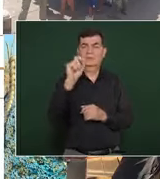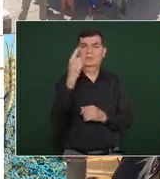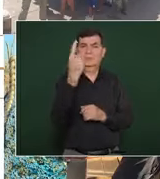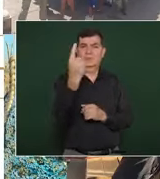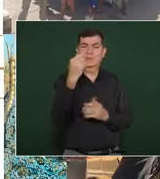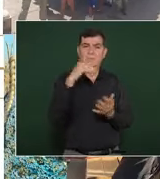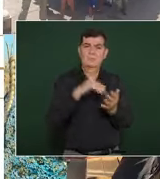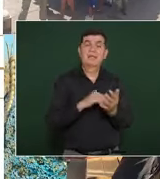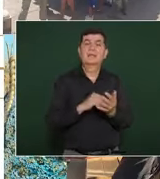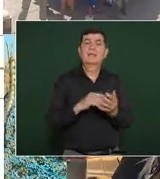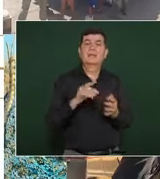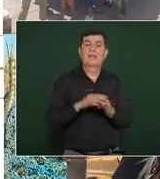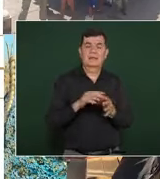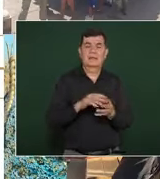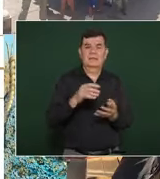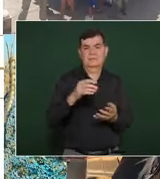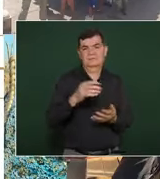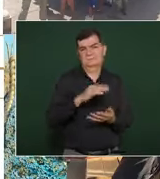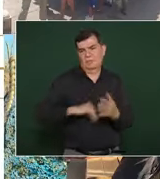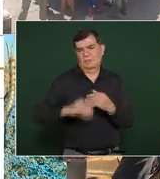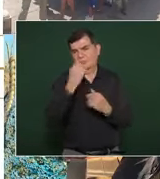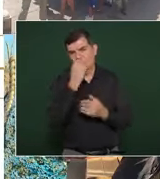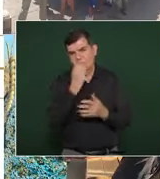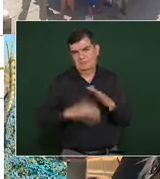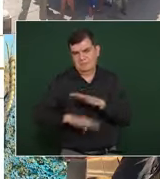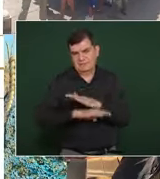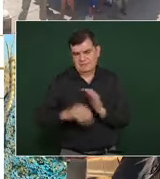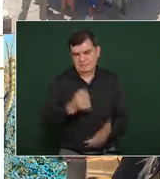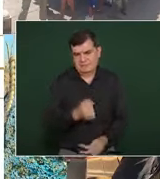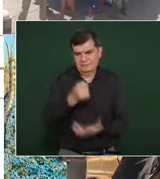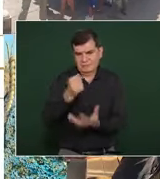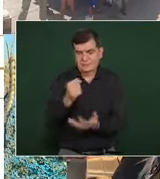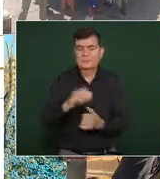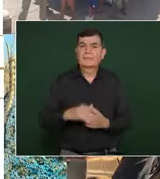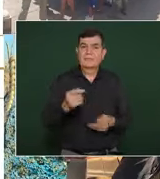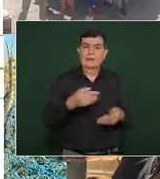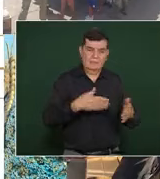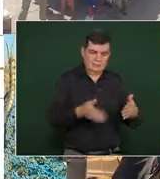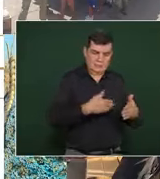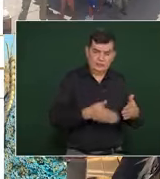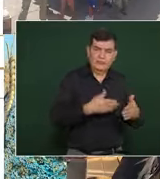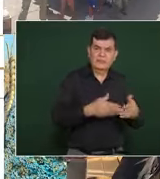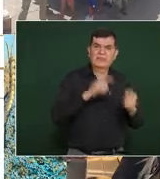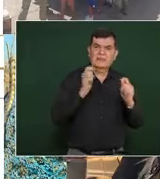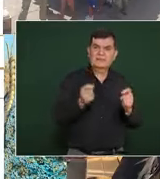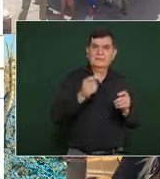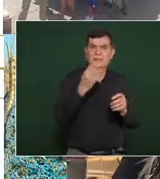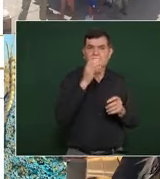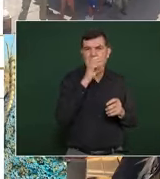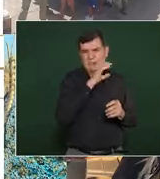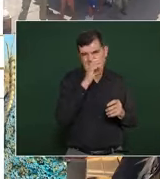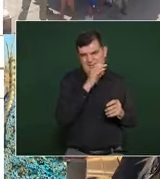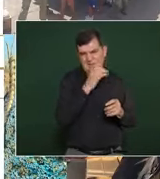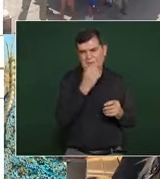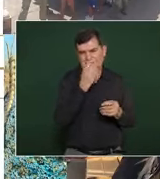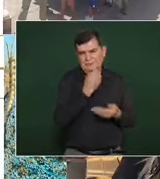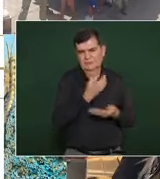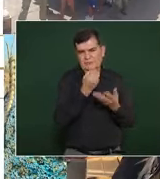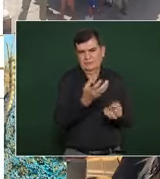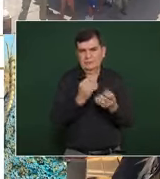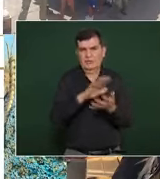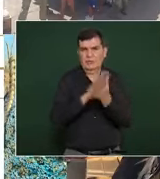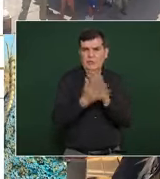2.431.221 canastas básicas. En lo que se refiere a la preparación de comidas calientes y de entrega